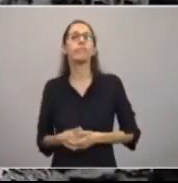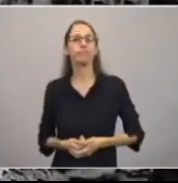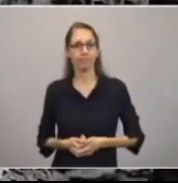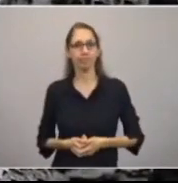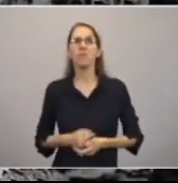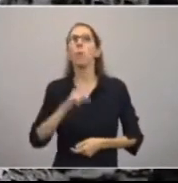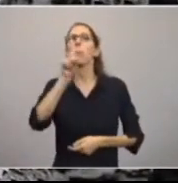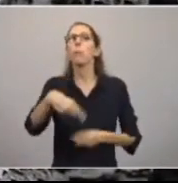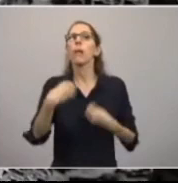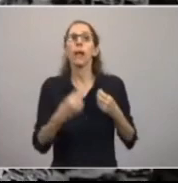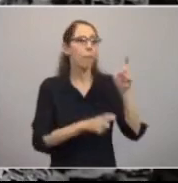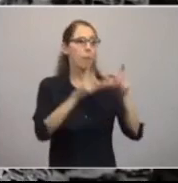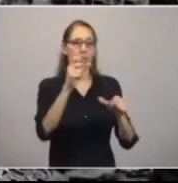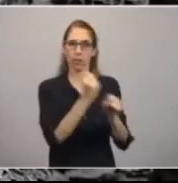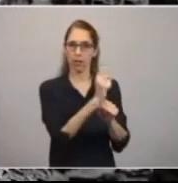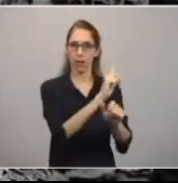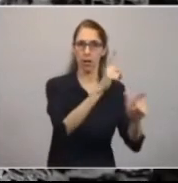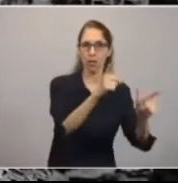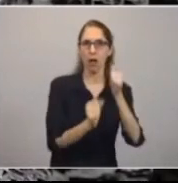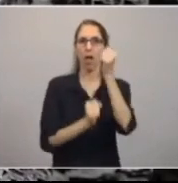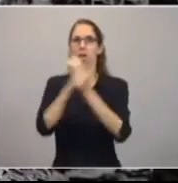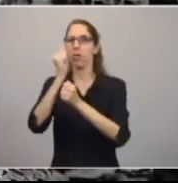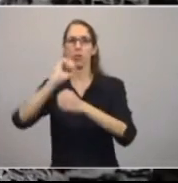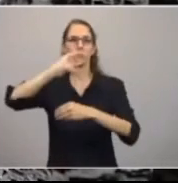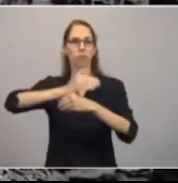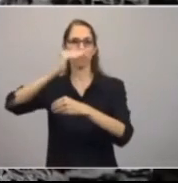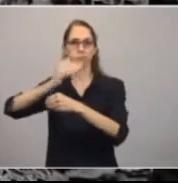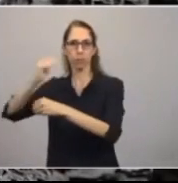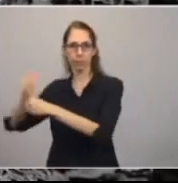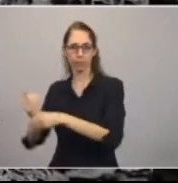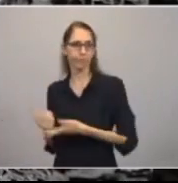Efecto, el desempleo, la desindustrialización.